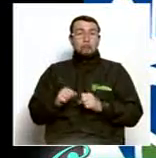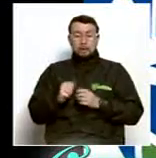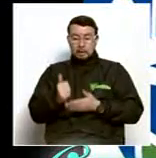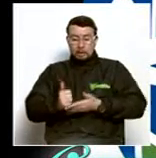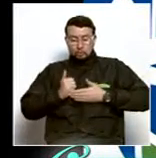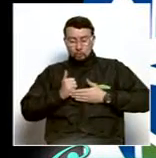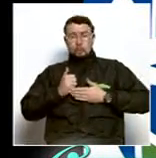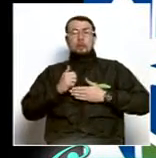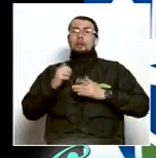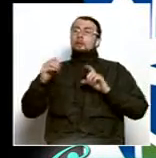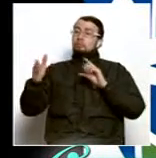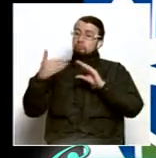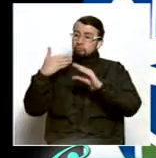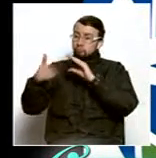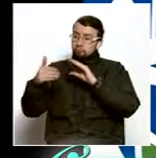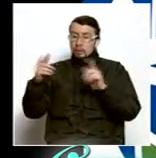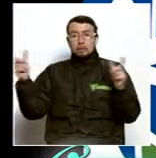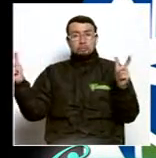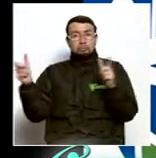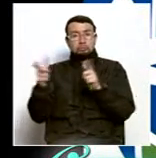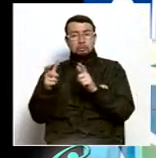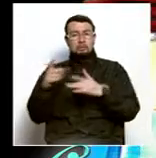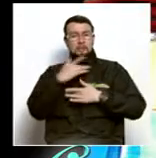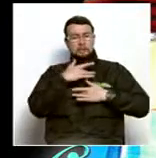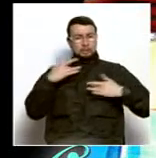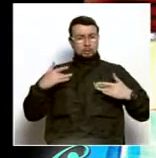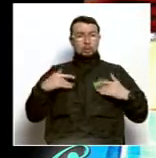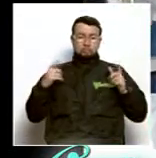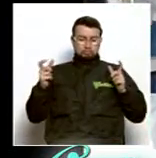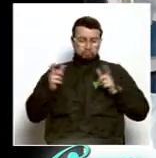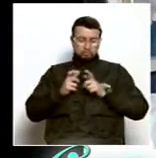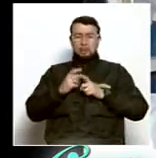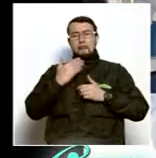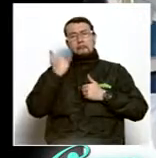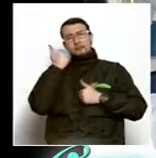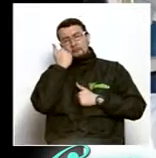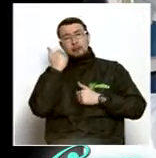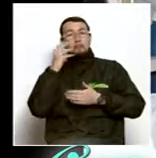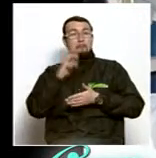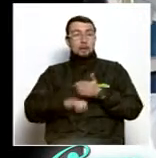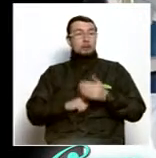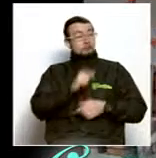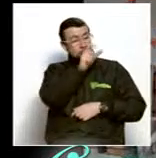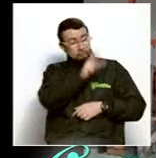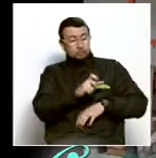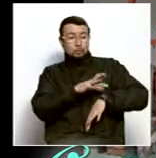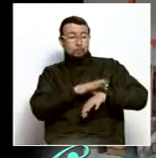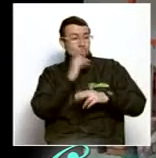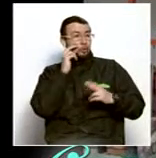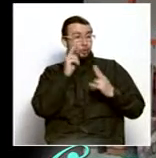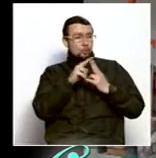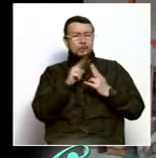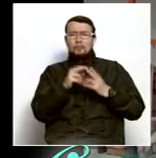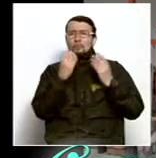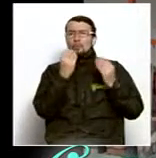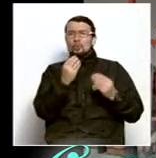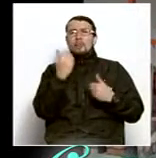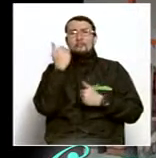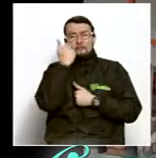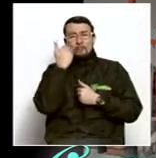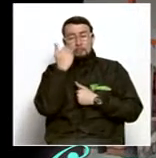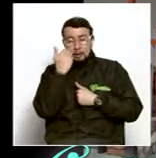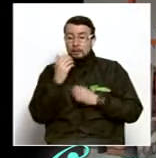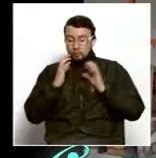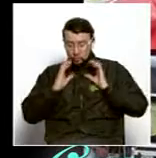a nivel climático, a nivel de la salud, y pues el doctor conoce más de eso al respecto, porque la mayoría de las enfermedades que el ser humano